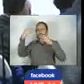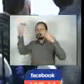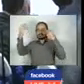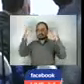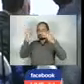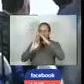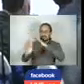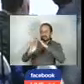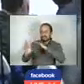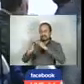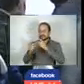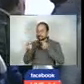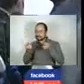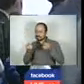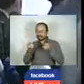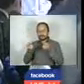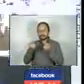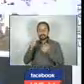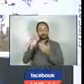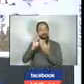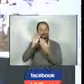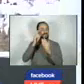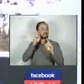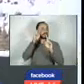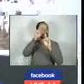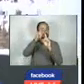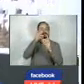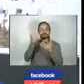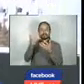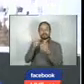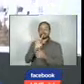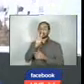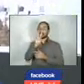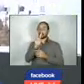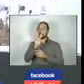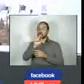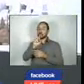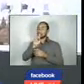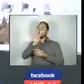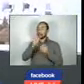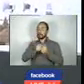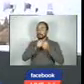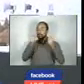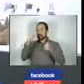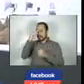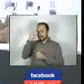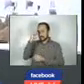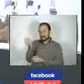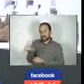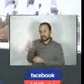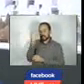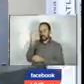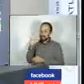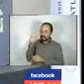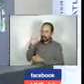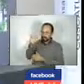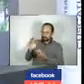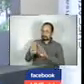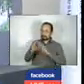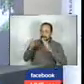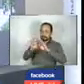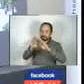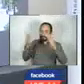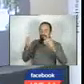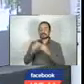Unidos, ya que se ha proyectado la generación de más de dos millones de nuevos empleos durante los próximos años. Además,